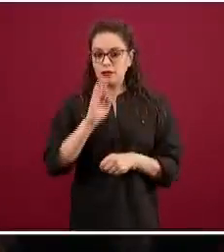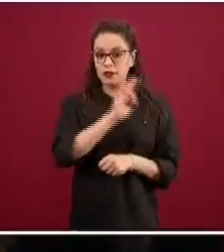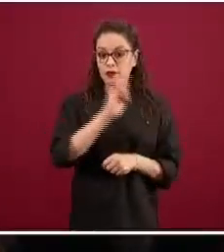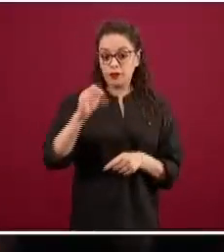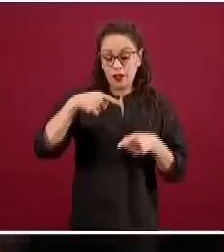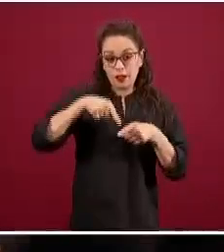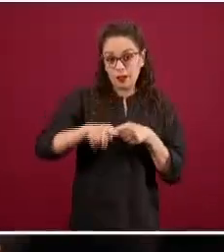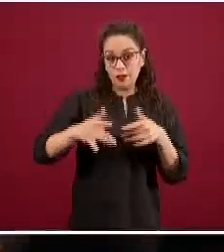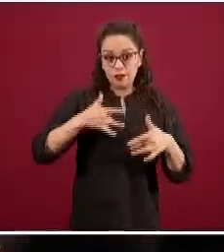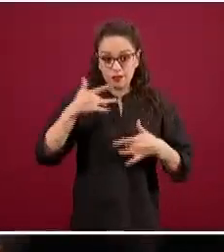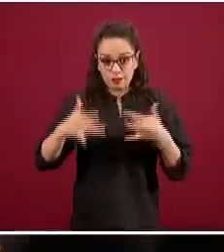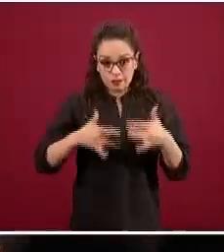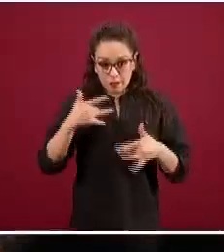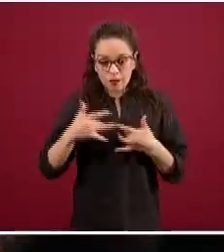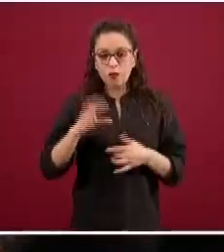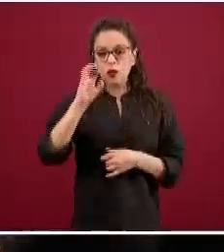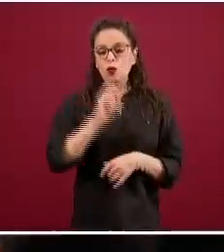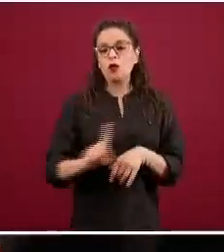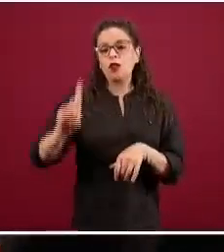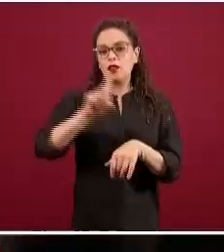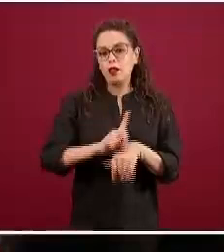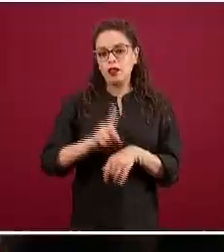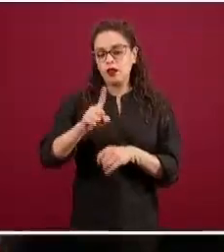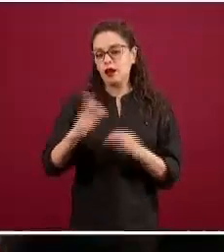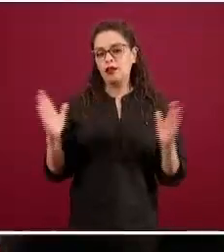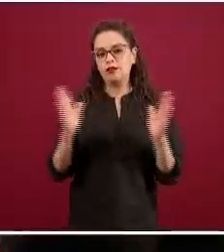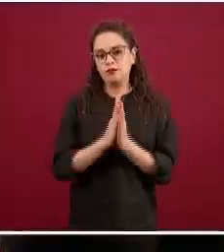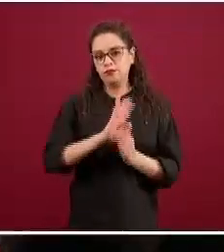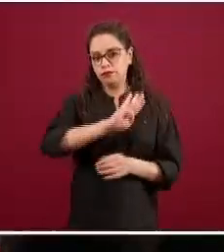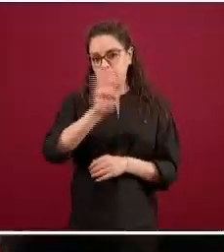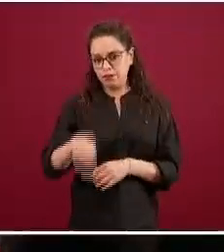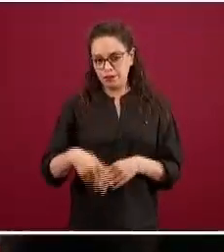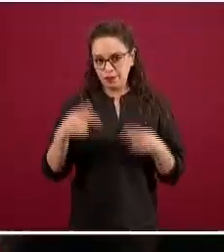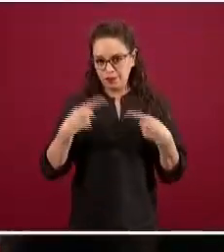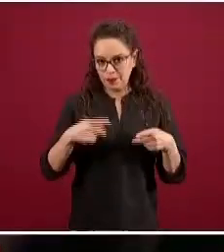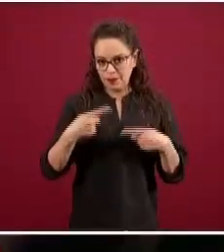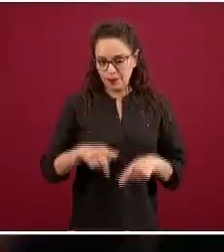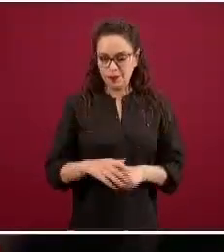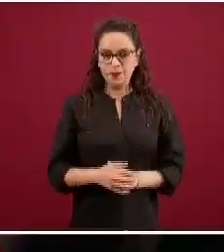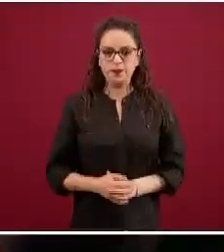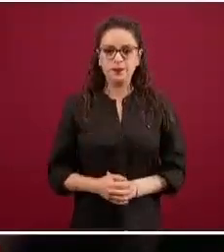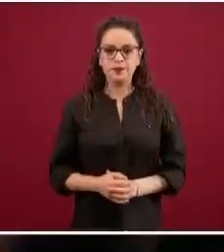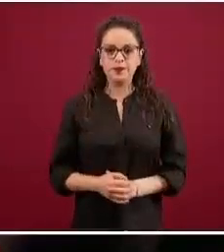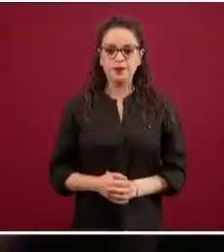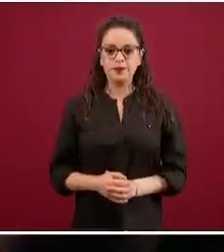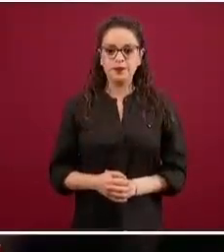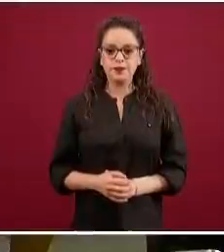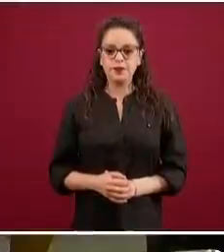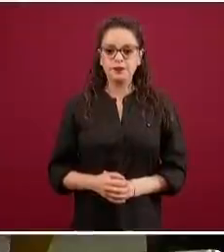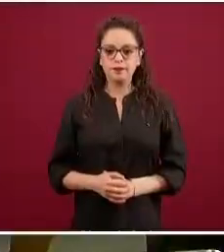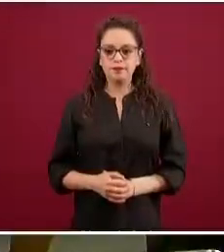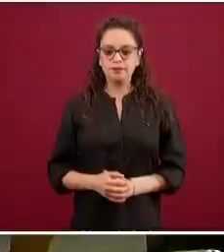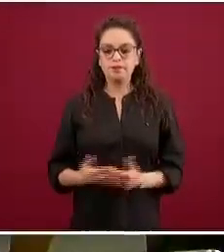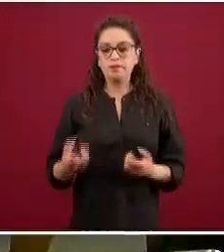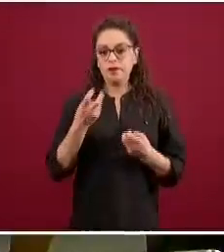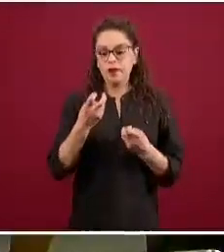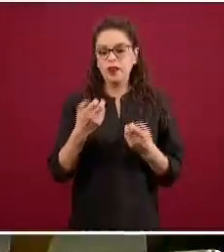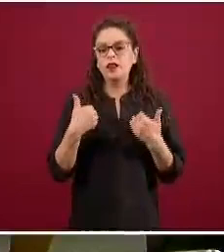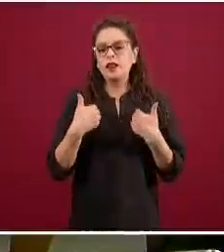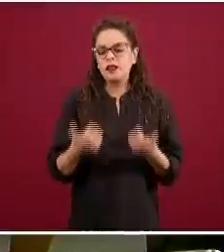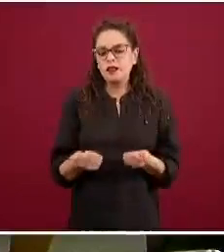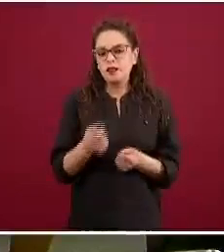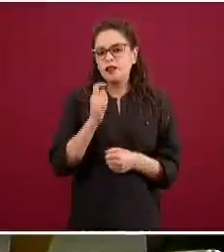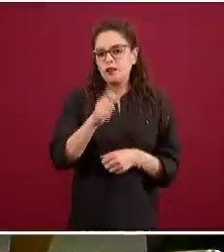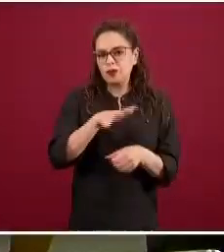síntomas o por día en que ocurrió la lamentable defunción. ¿Qué sacamos en conclusión de esto?